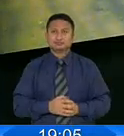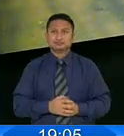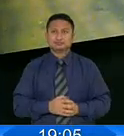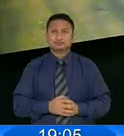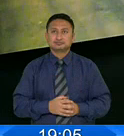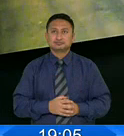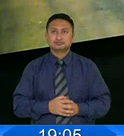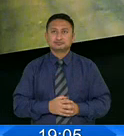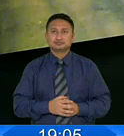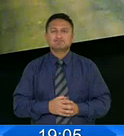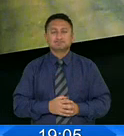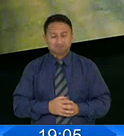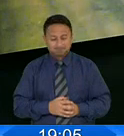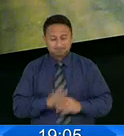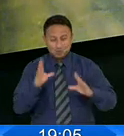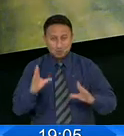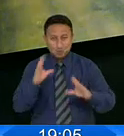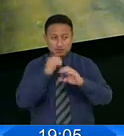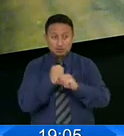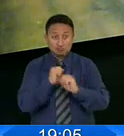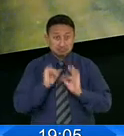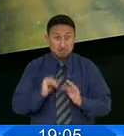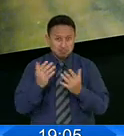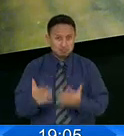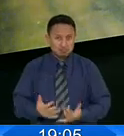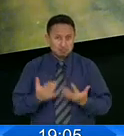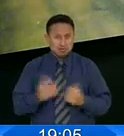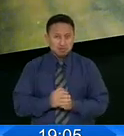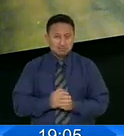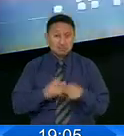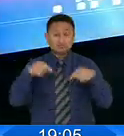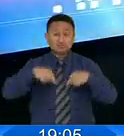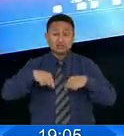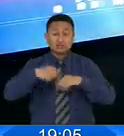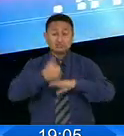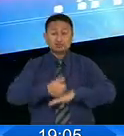Buenas noches, Marilyn. Estaremos atentos de lo que ocurra en la Corte Nacional de Justicia.